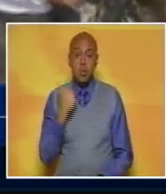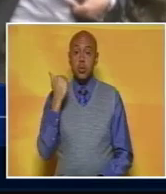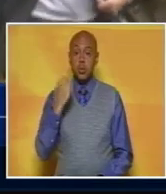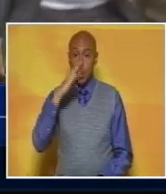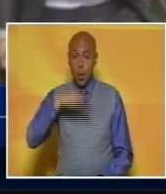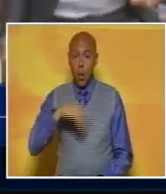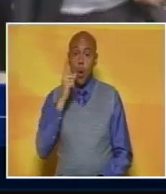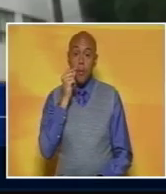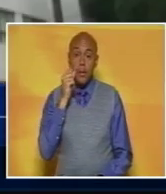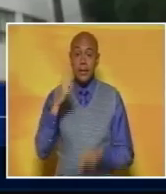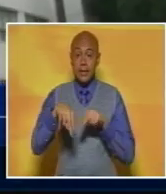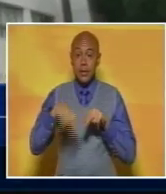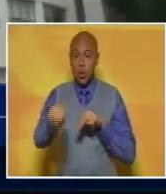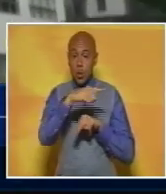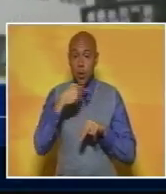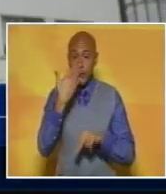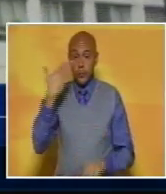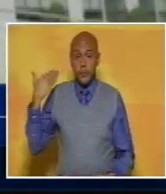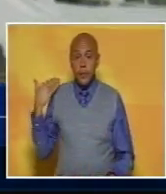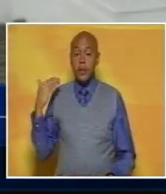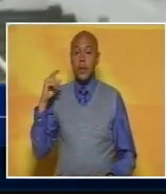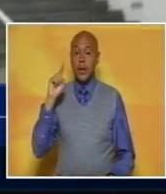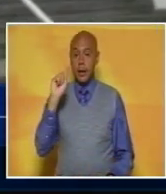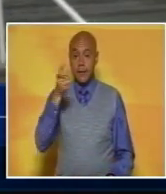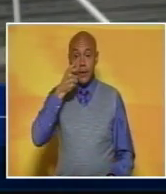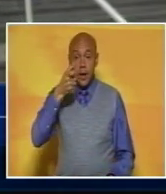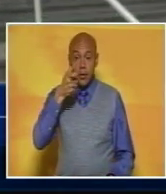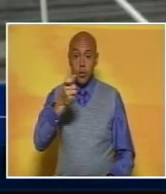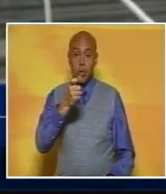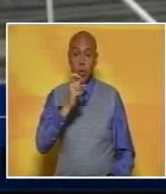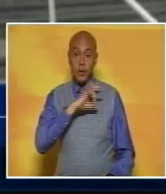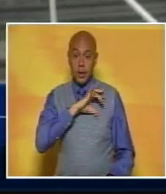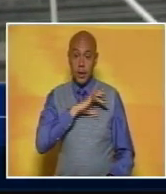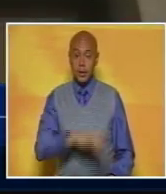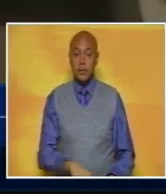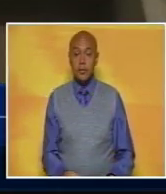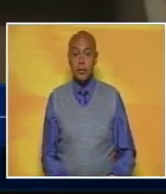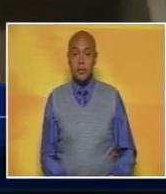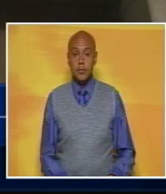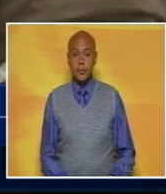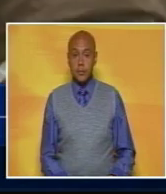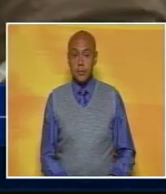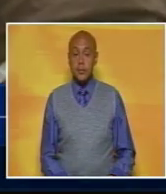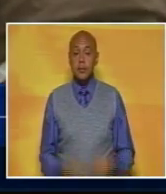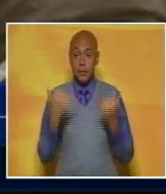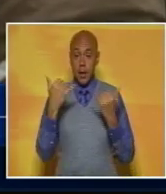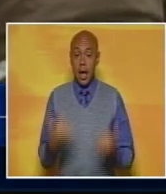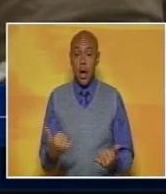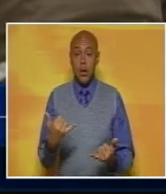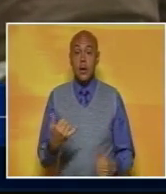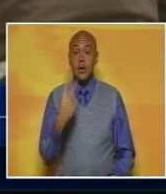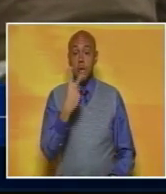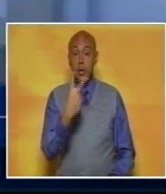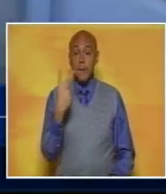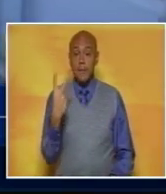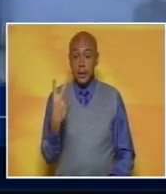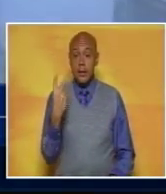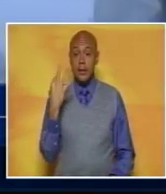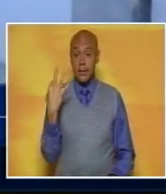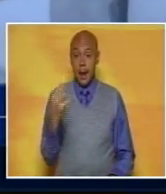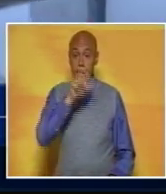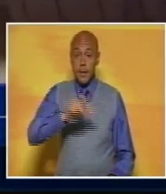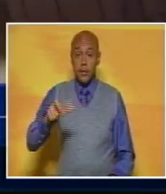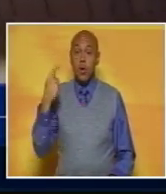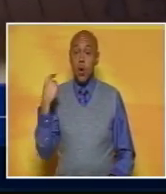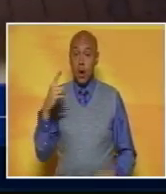menores, según la última actualización de la Fiscalía Nacional chilena. Actualmente, 223 personas vinculadas con